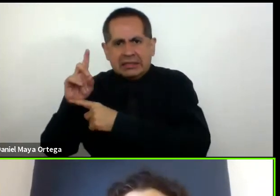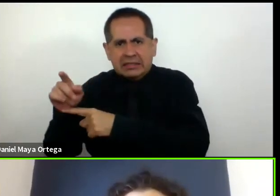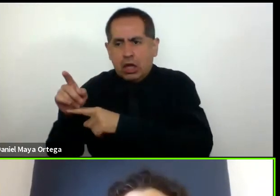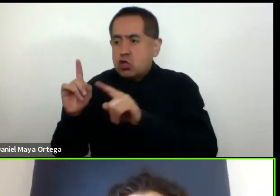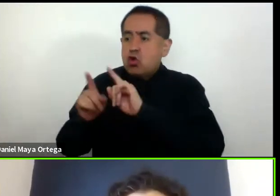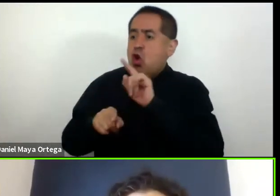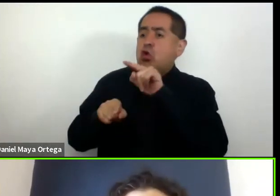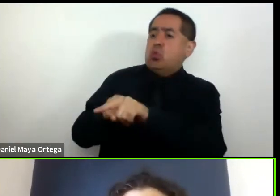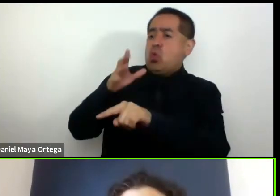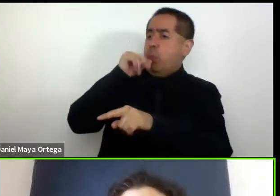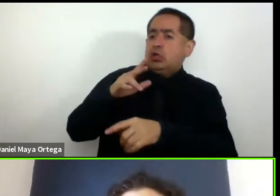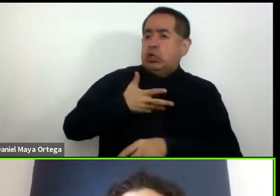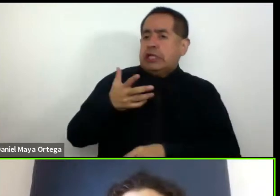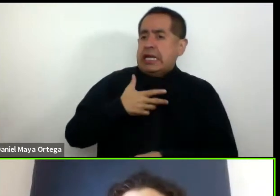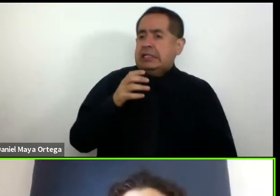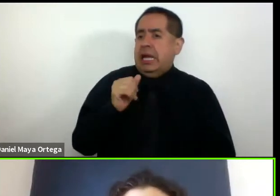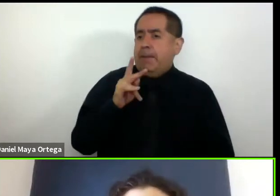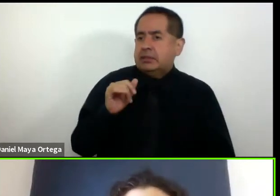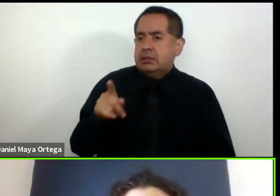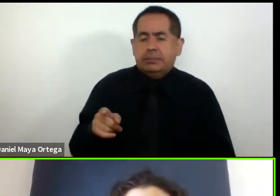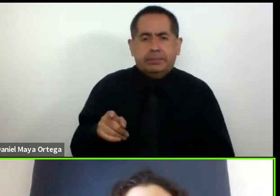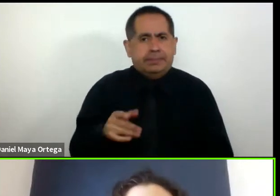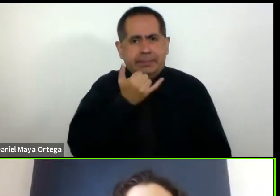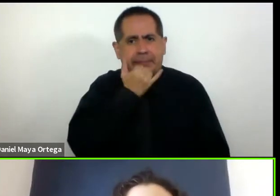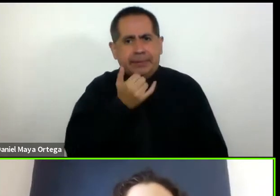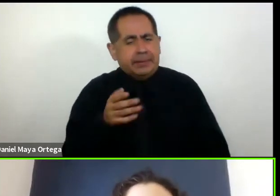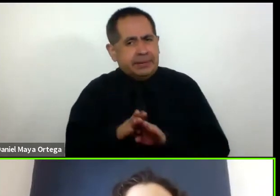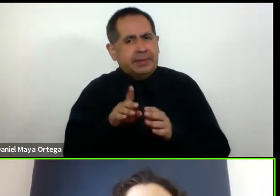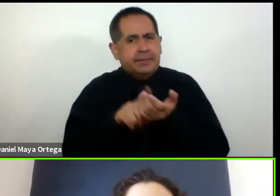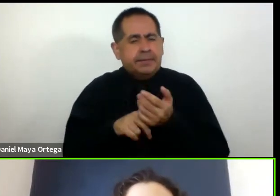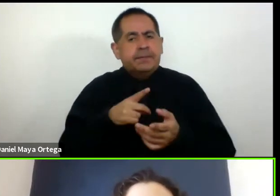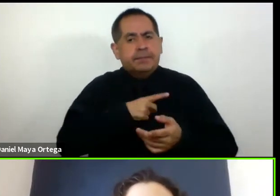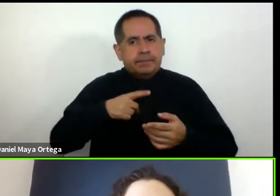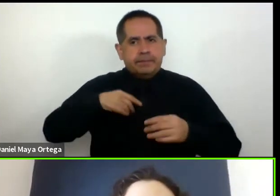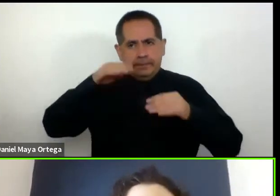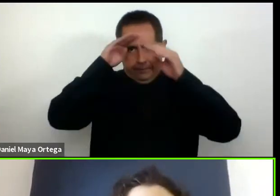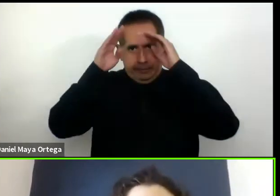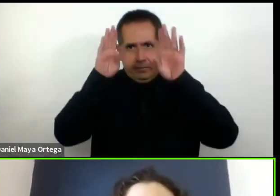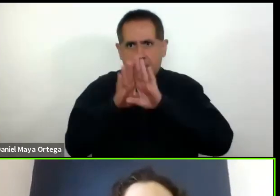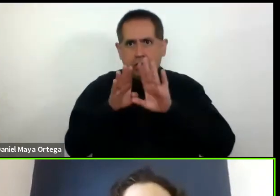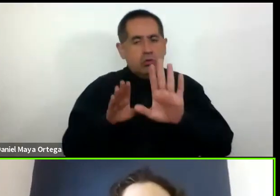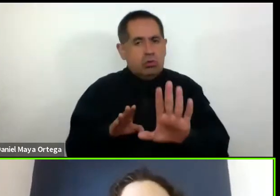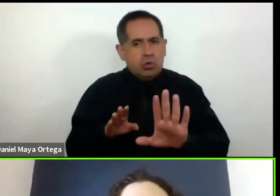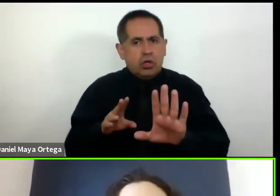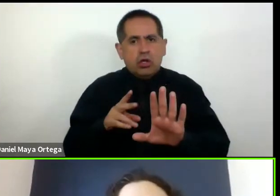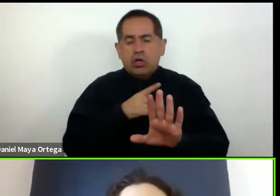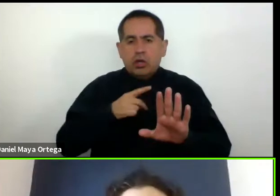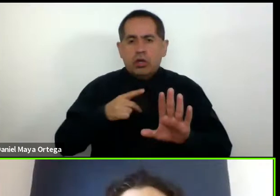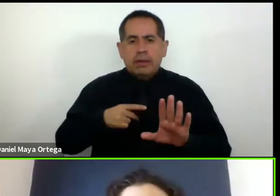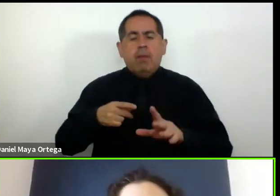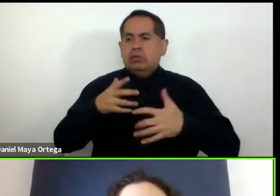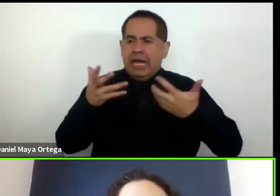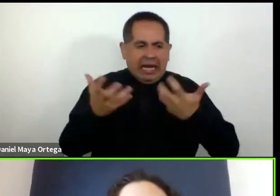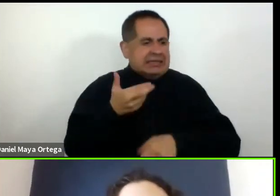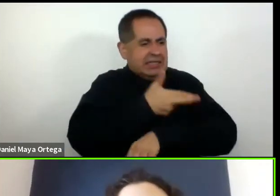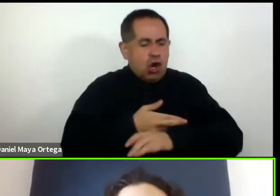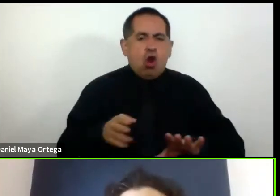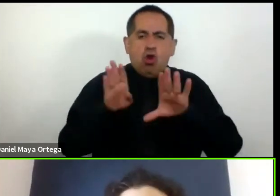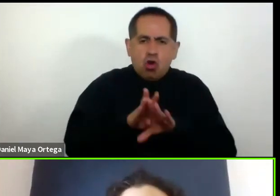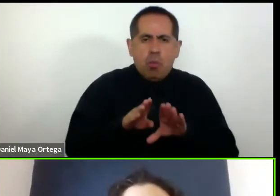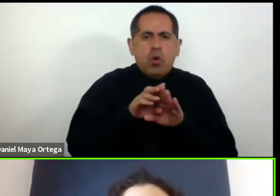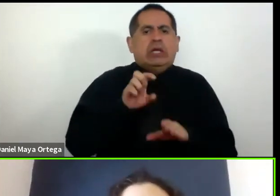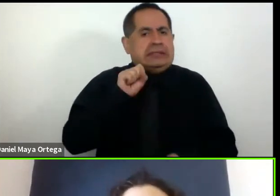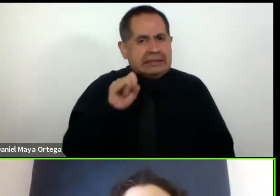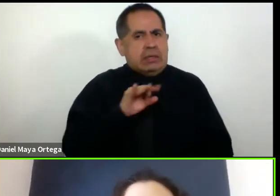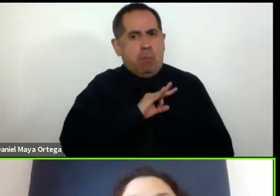fondo muchas veces del asunto, ¿no? Creo que no hay que partir del no se puede o no puede, sino el cómo podría. Y creo que en ese cómo